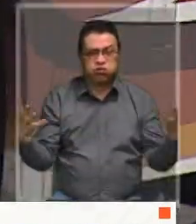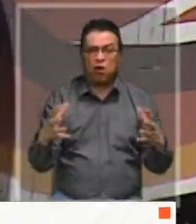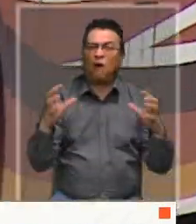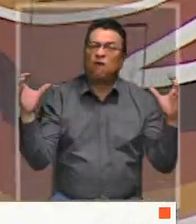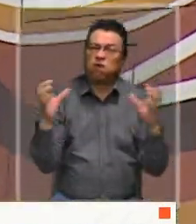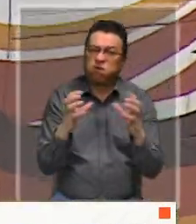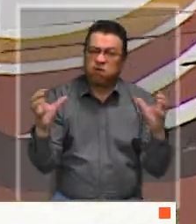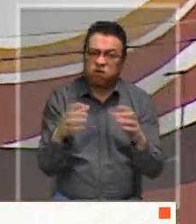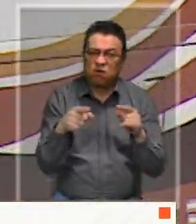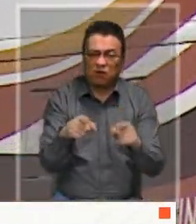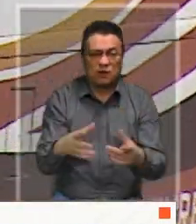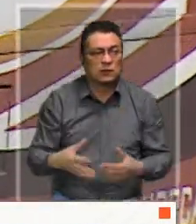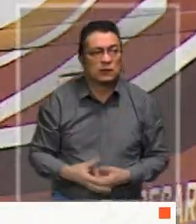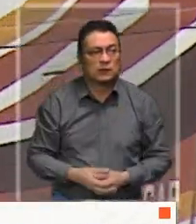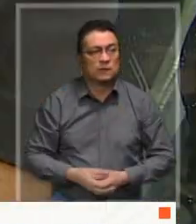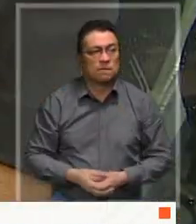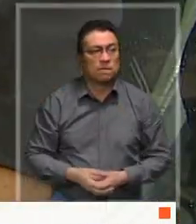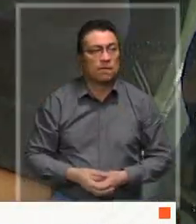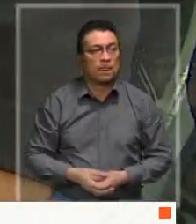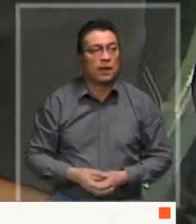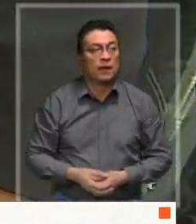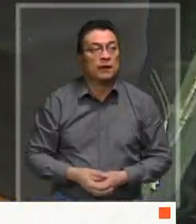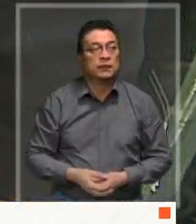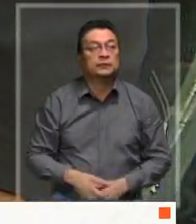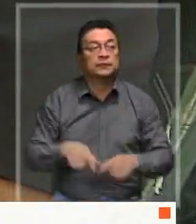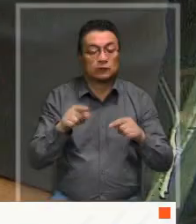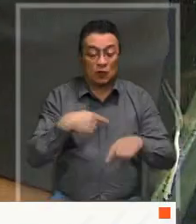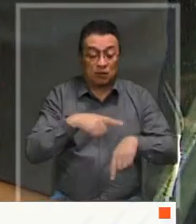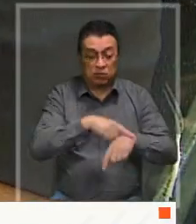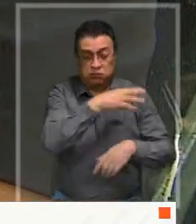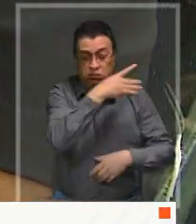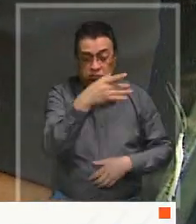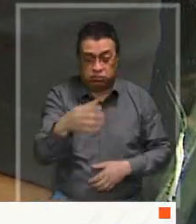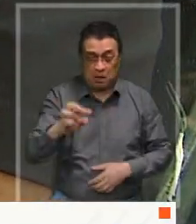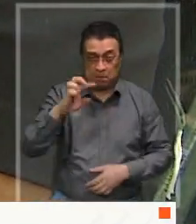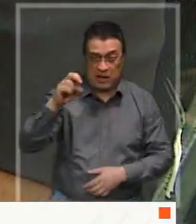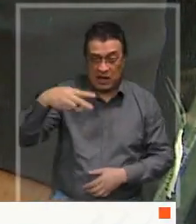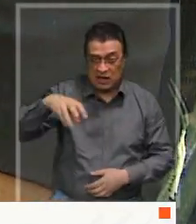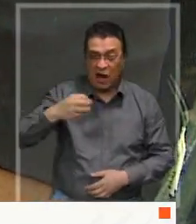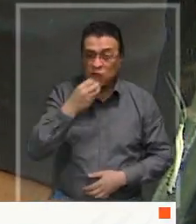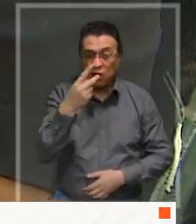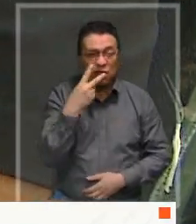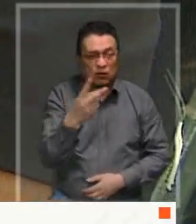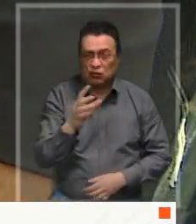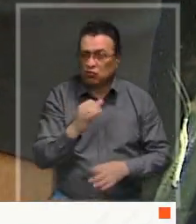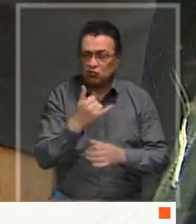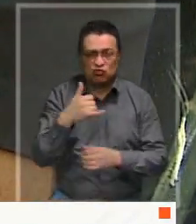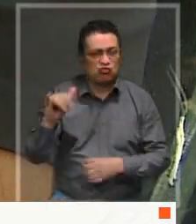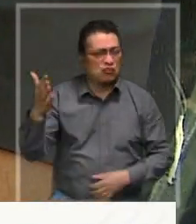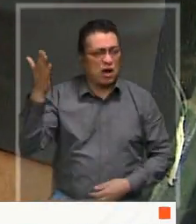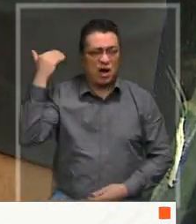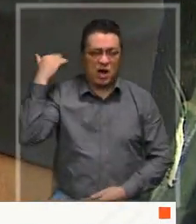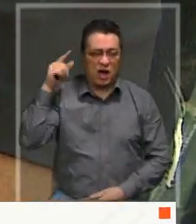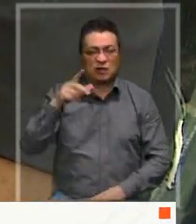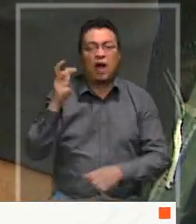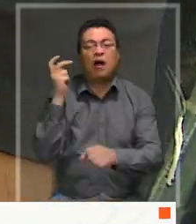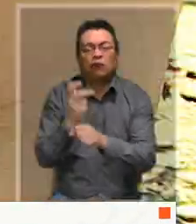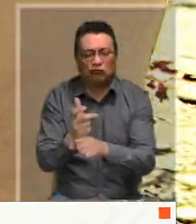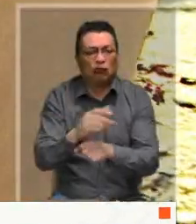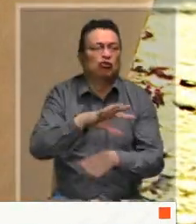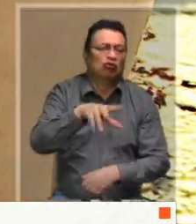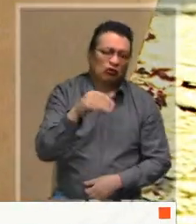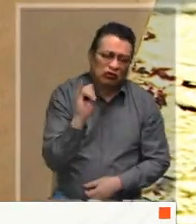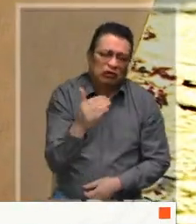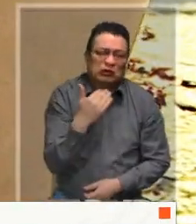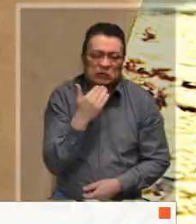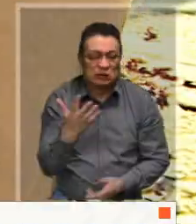violenta situación. Del tiempo que yo acá en Peñaflor no había visto por aquí yo una cosa así. Asalto, sí, robo.